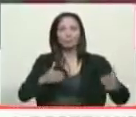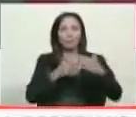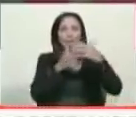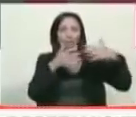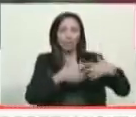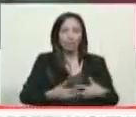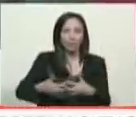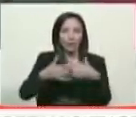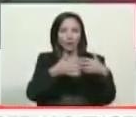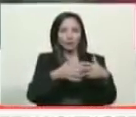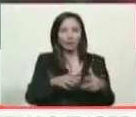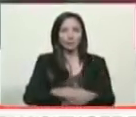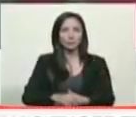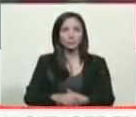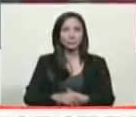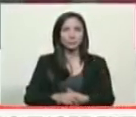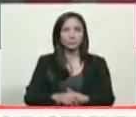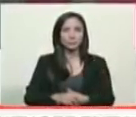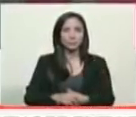antiimperialistas,